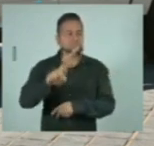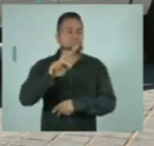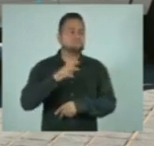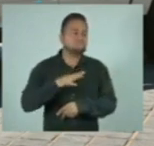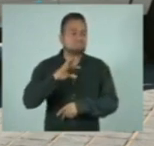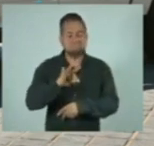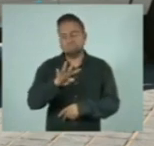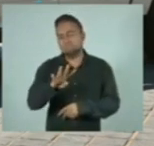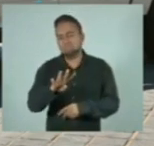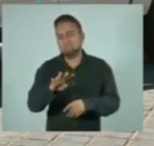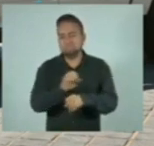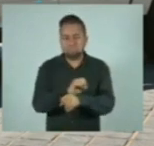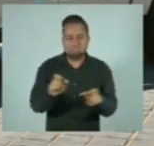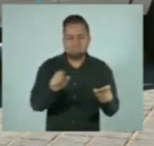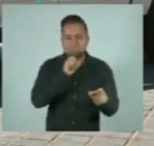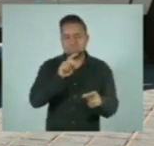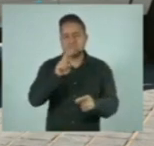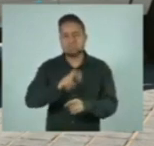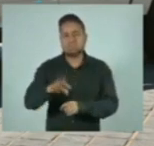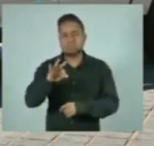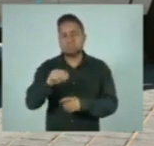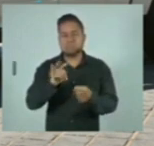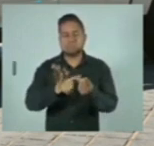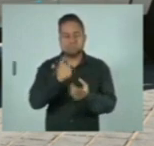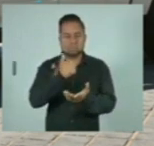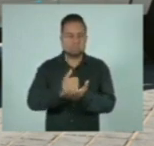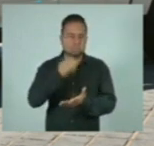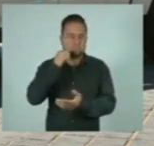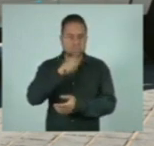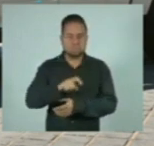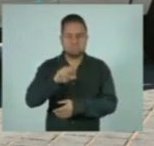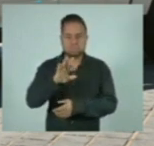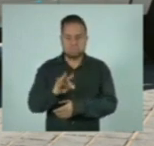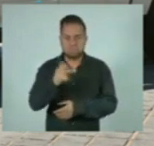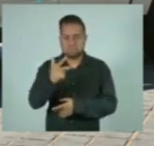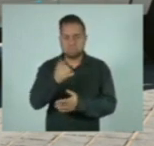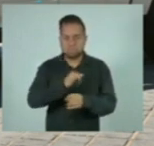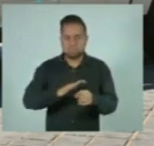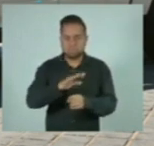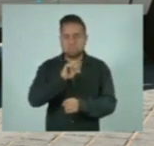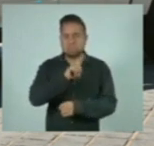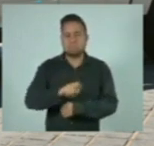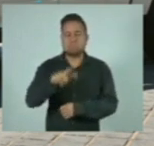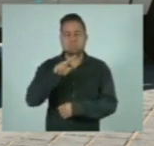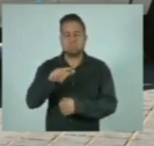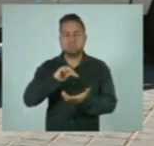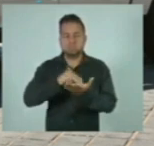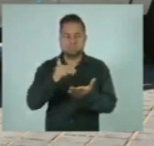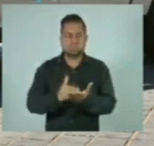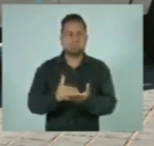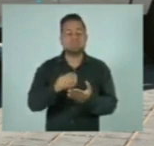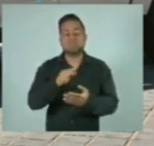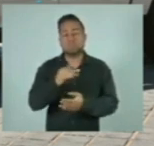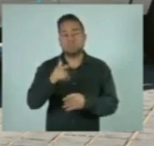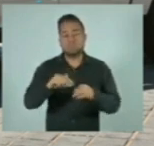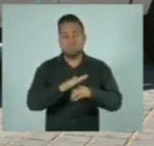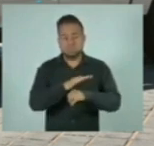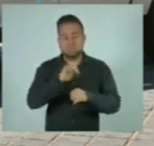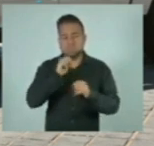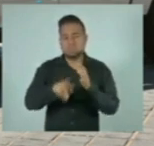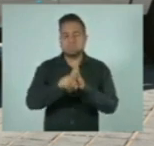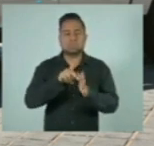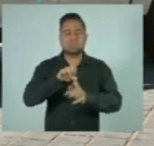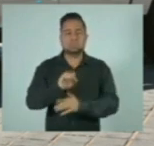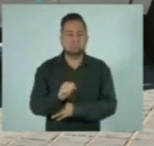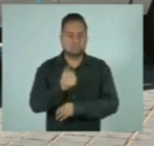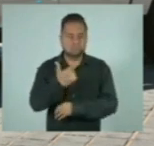operativos, y tuvimos 240 en valles centrales, 148 en el Istmo, 118 en la Mixteca, 97 en la costa, 63 en el Papaloapan, 61